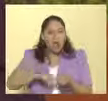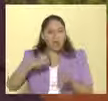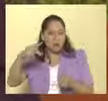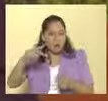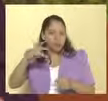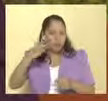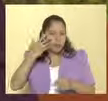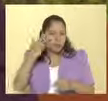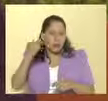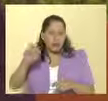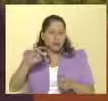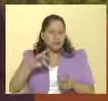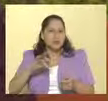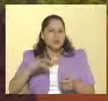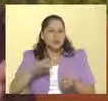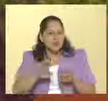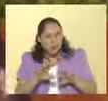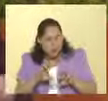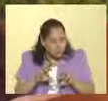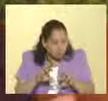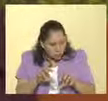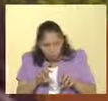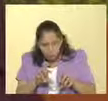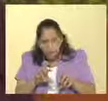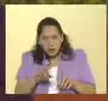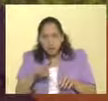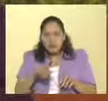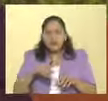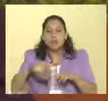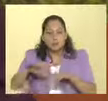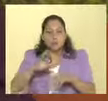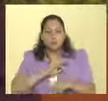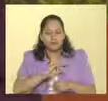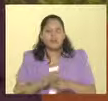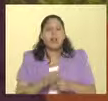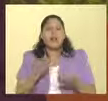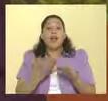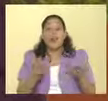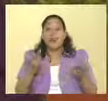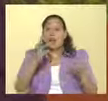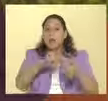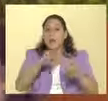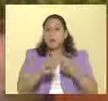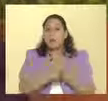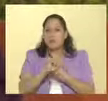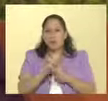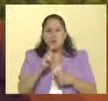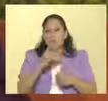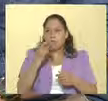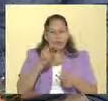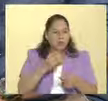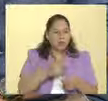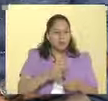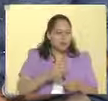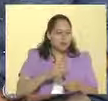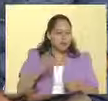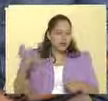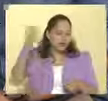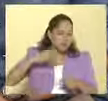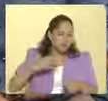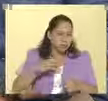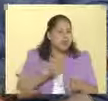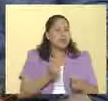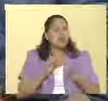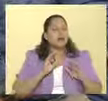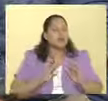gato y lo lastiman o lo ahuyentan. Ahora, el problema es cuando el perro voltea y se defiende, ¿no? Porque puede ser que el perro puede